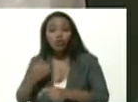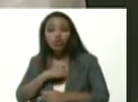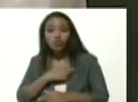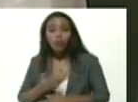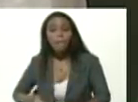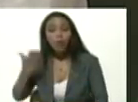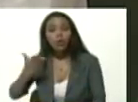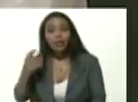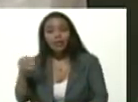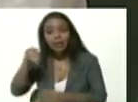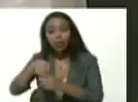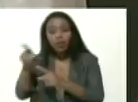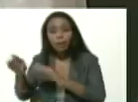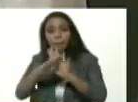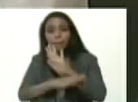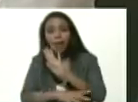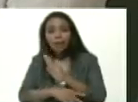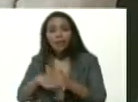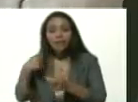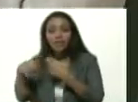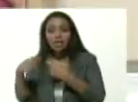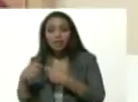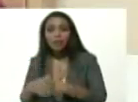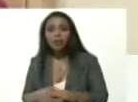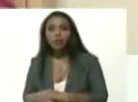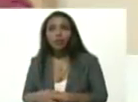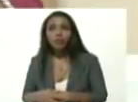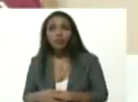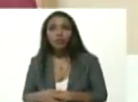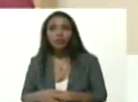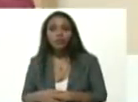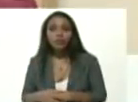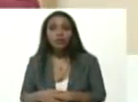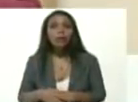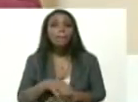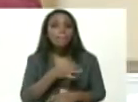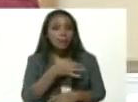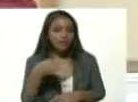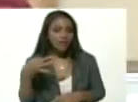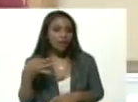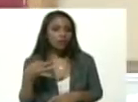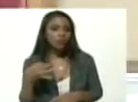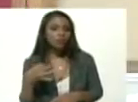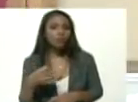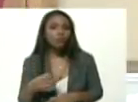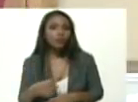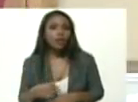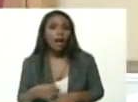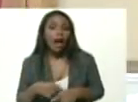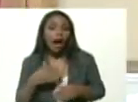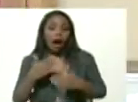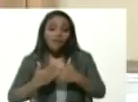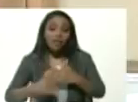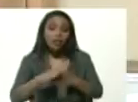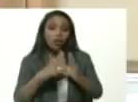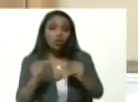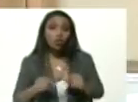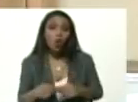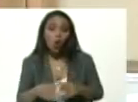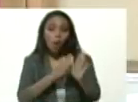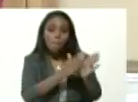priorizar dentro de este plan excepcional de financiamiento. Correcto. Hay que avanzar en todos los planes.